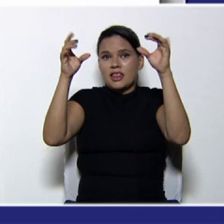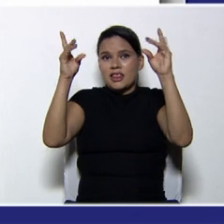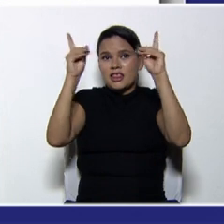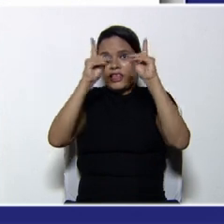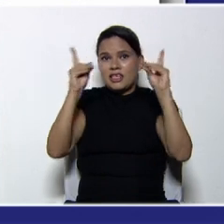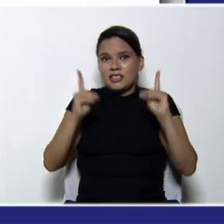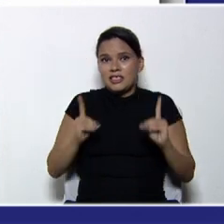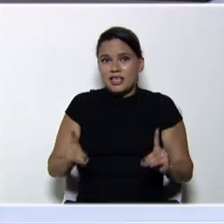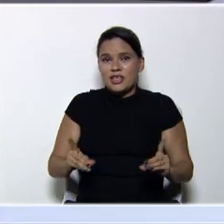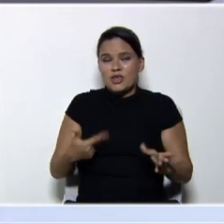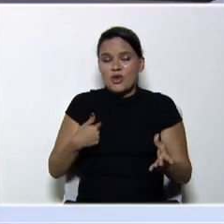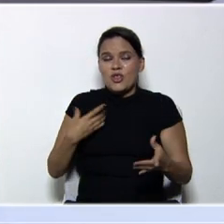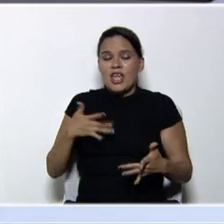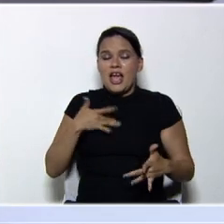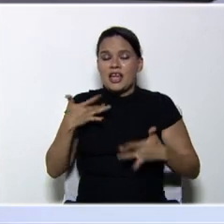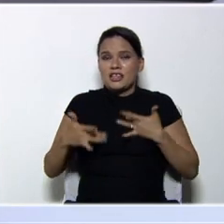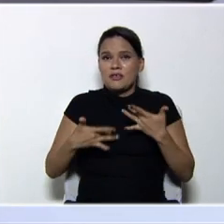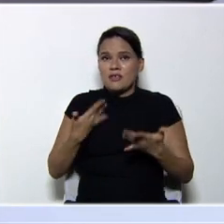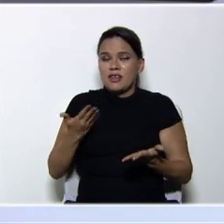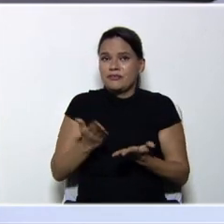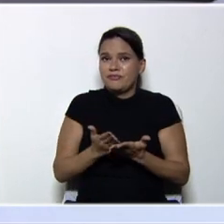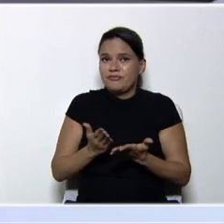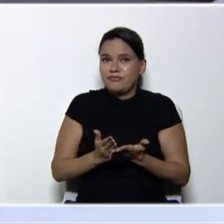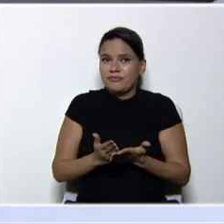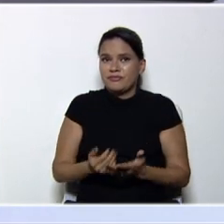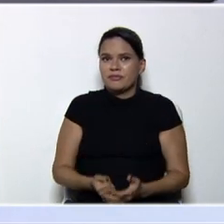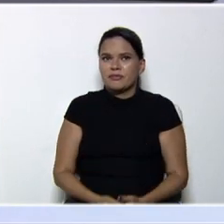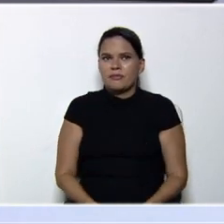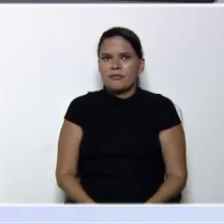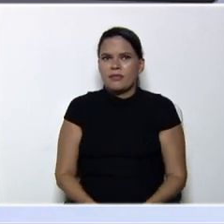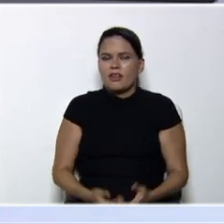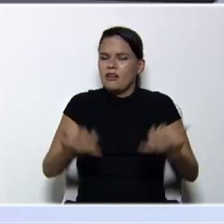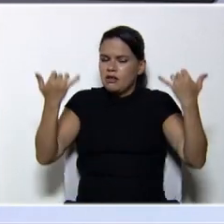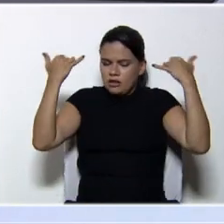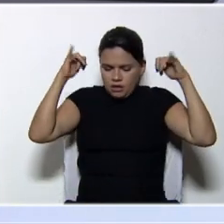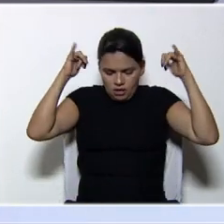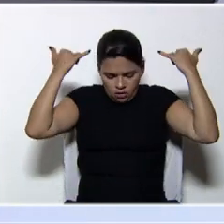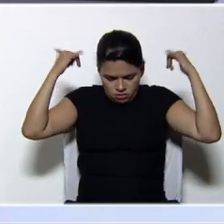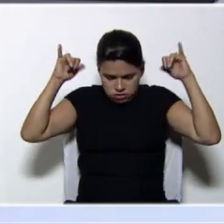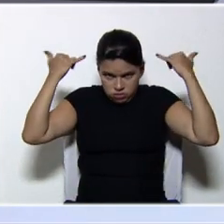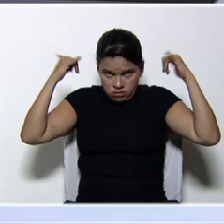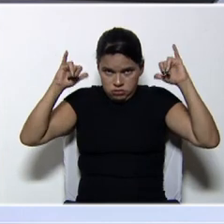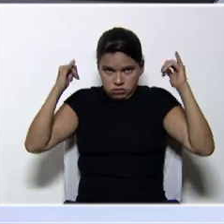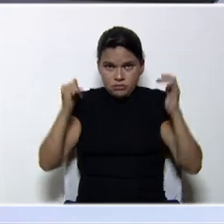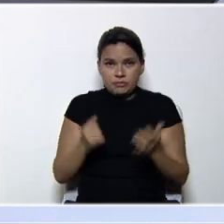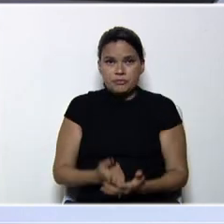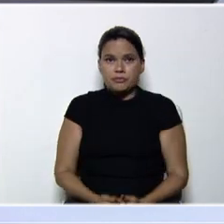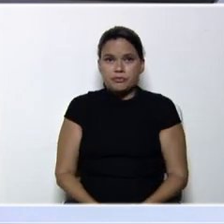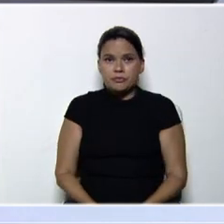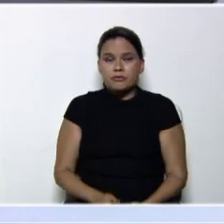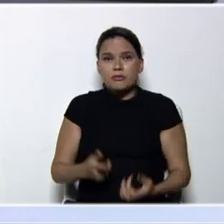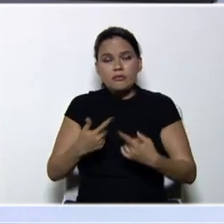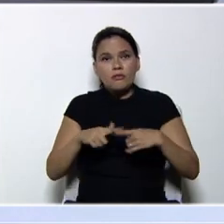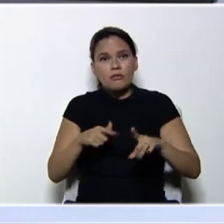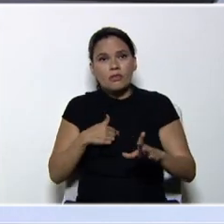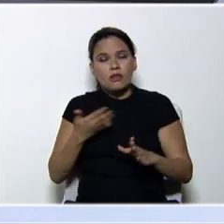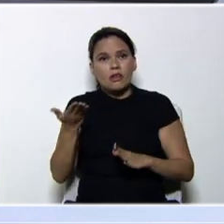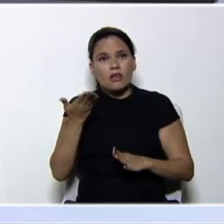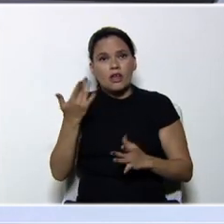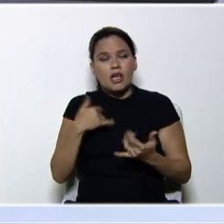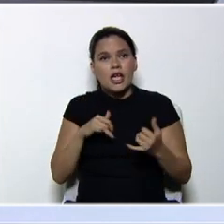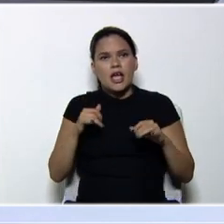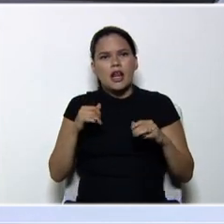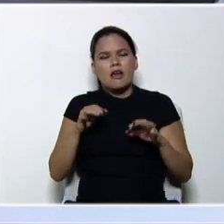de actividades escolares. Por supuesto, el entretenimiento como tal. De allí la importancia que la